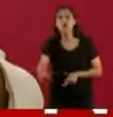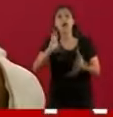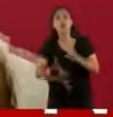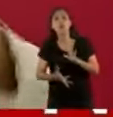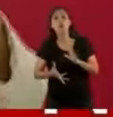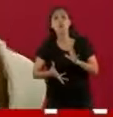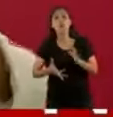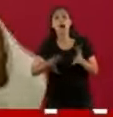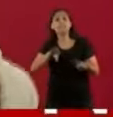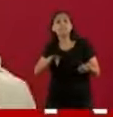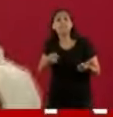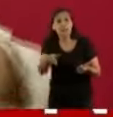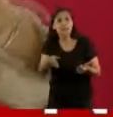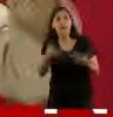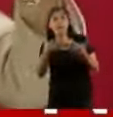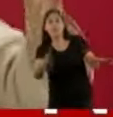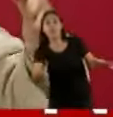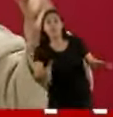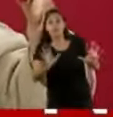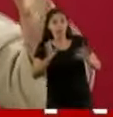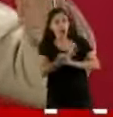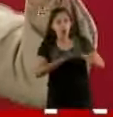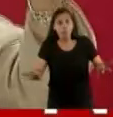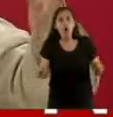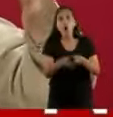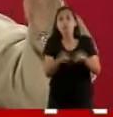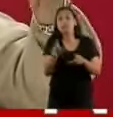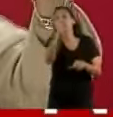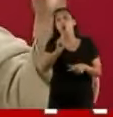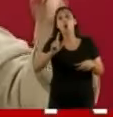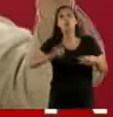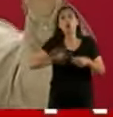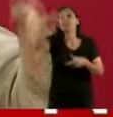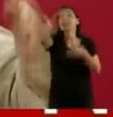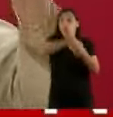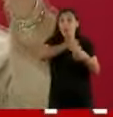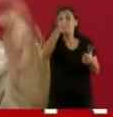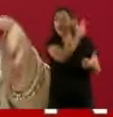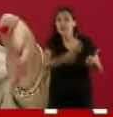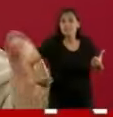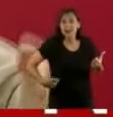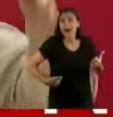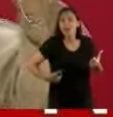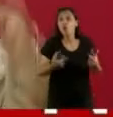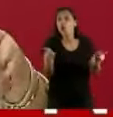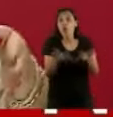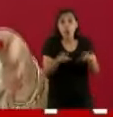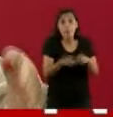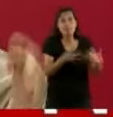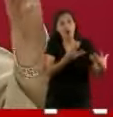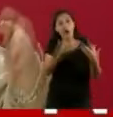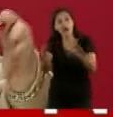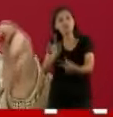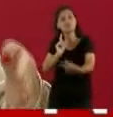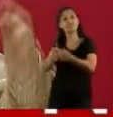peor traición que se puede tener que un miembro del Estado argentino en cualquiera de sus niveles